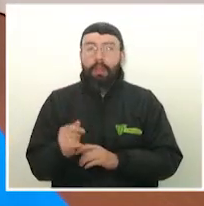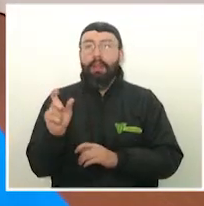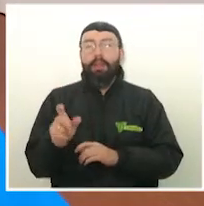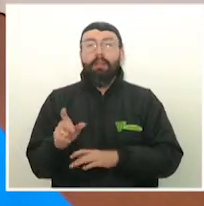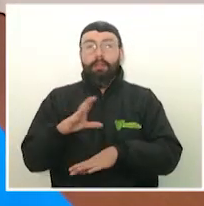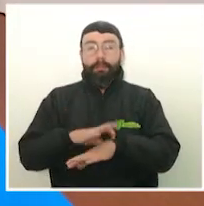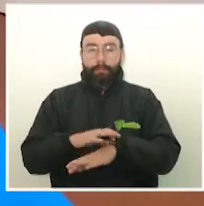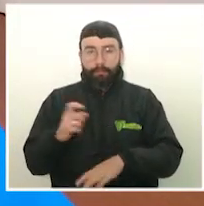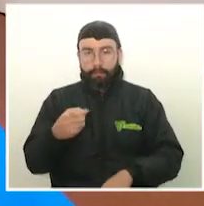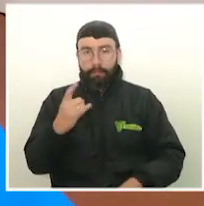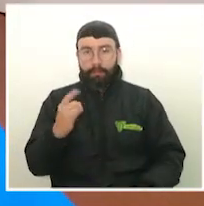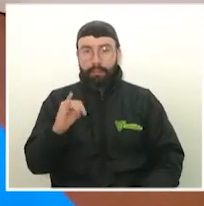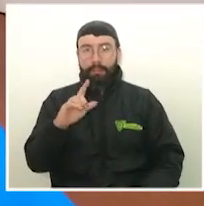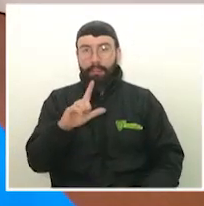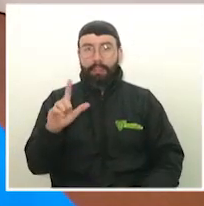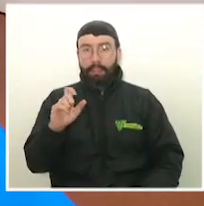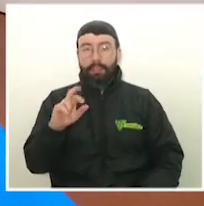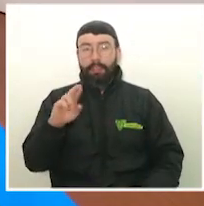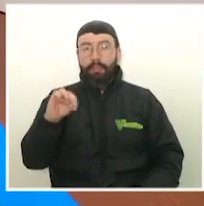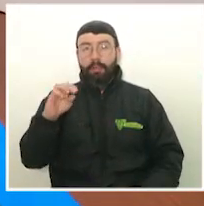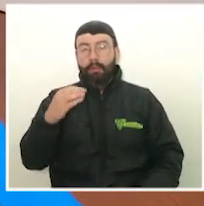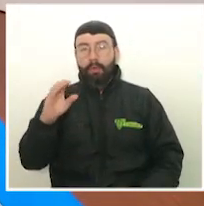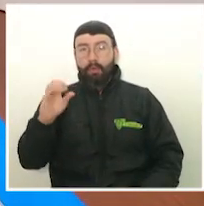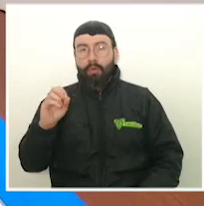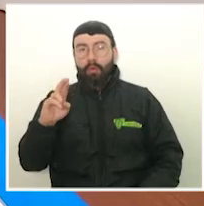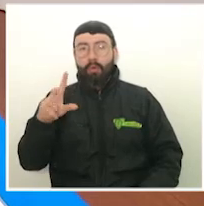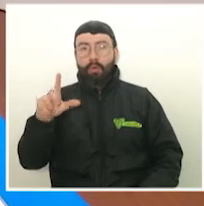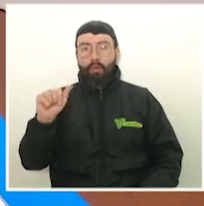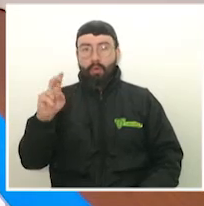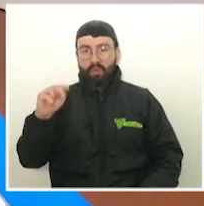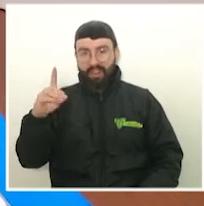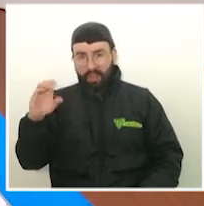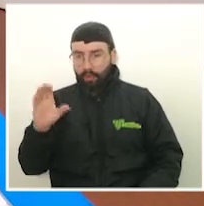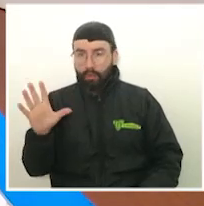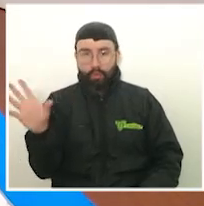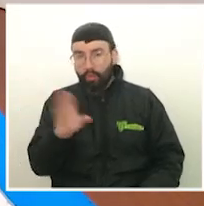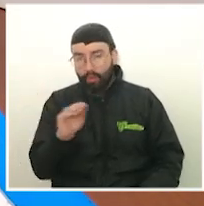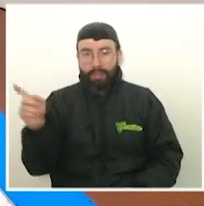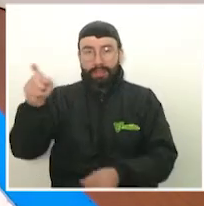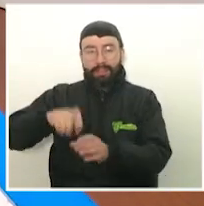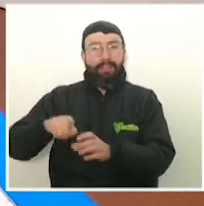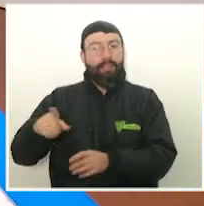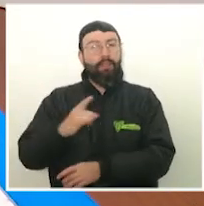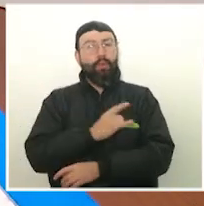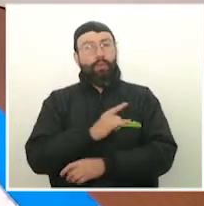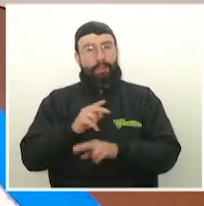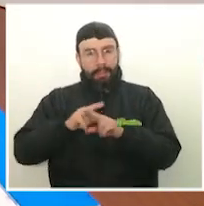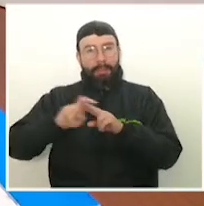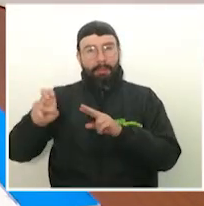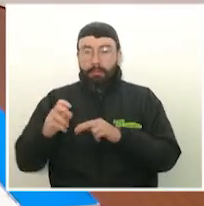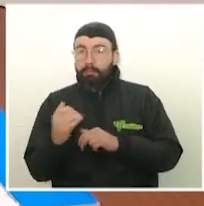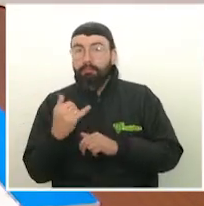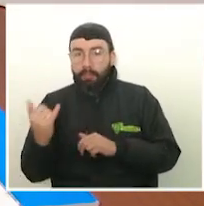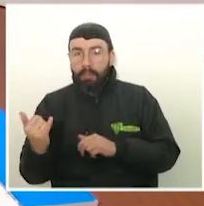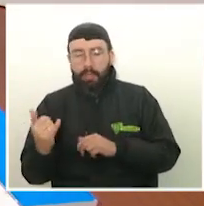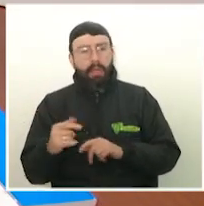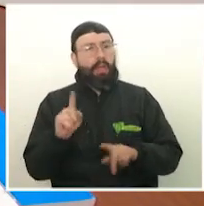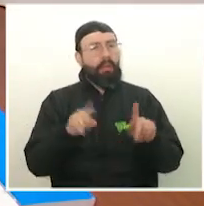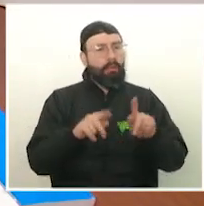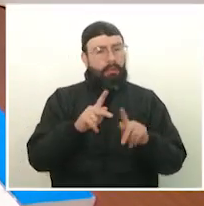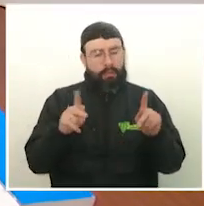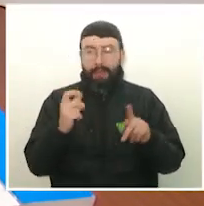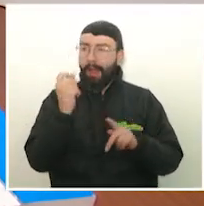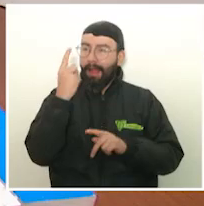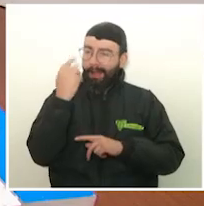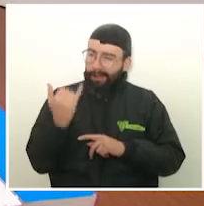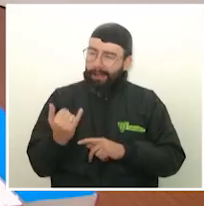Guillermo Orlando y todos los decanos y demás de la Universidad de Manizales, de donde eres egresado, la gente entendió y ya